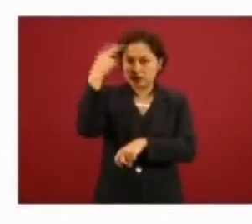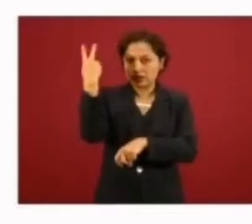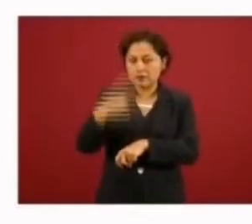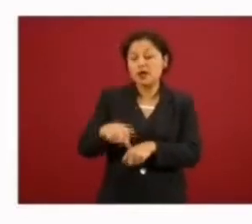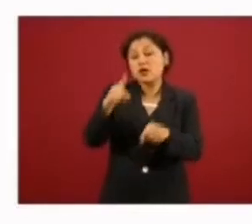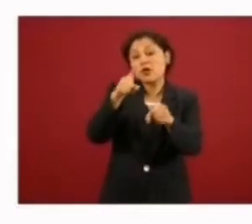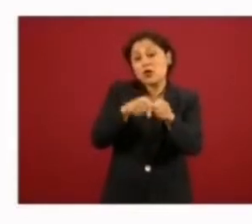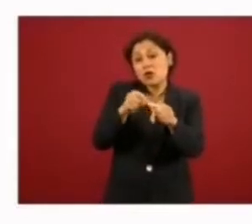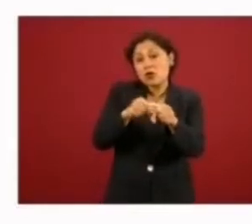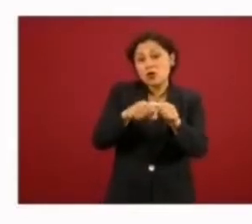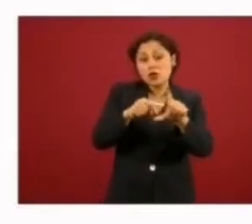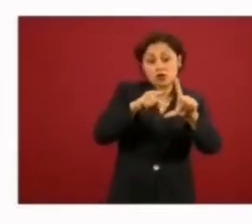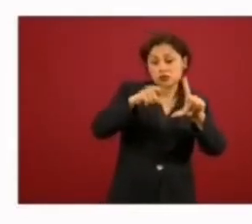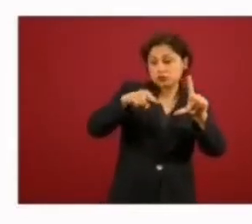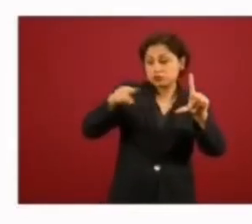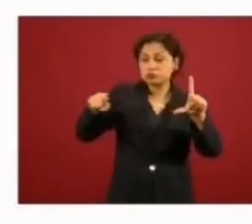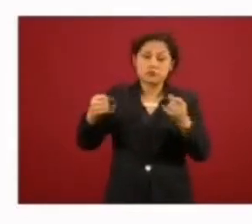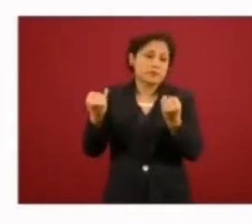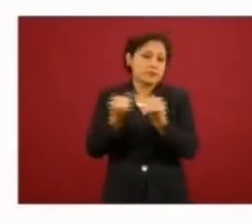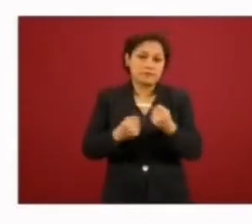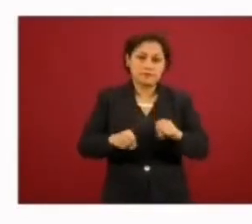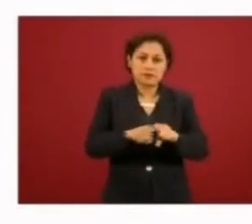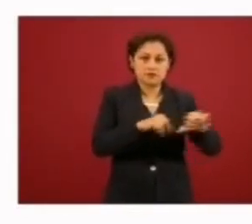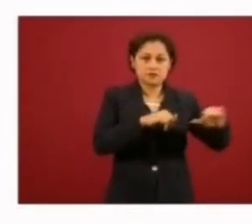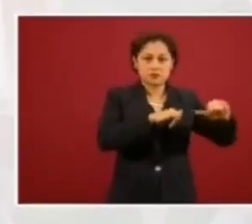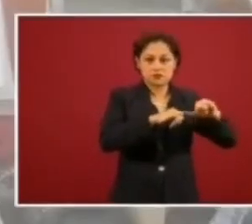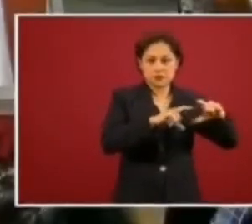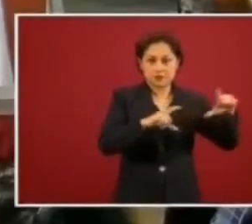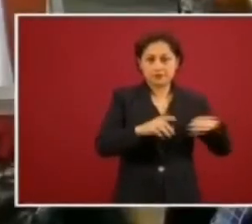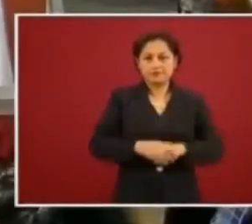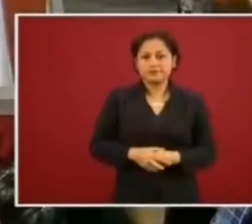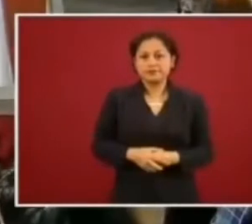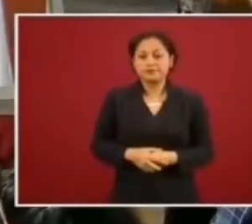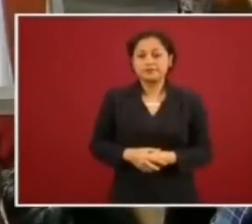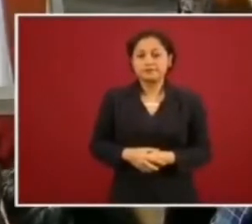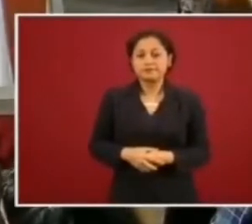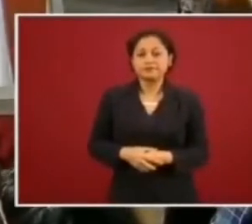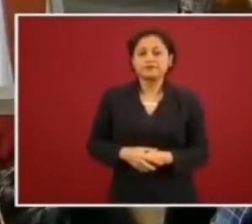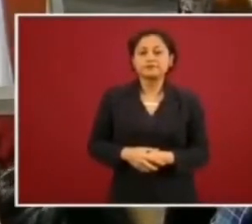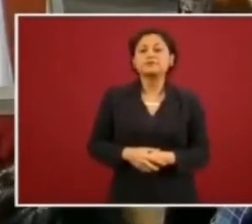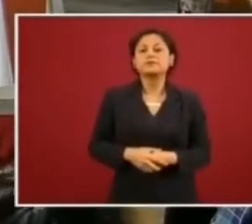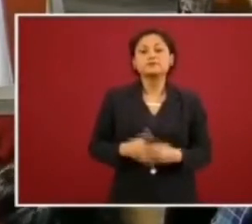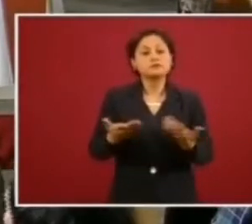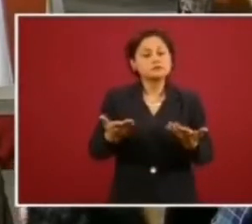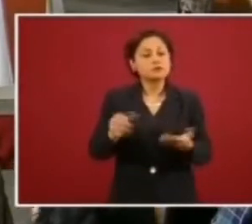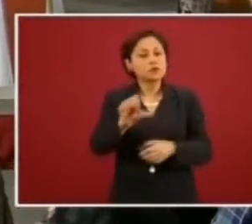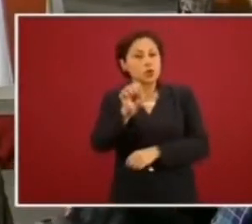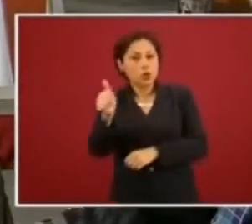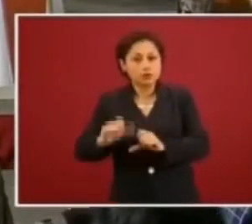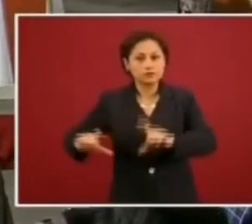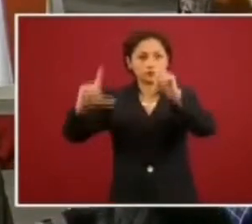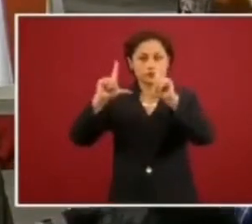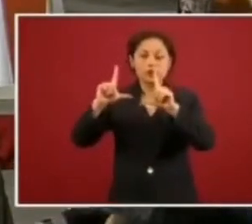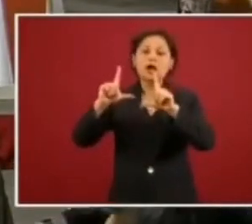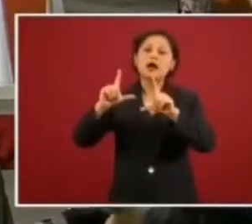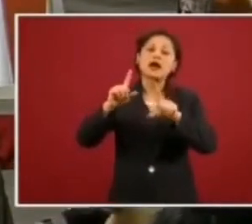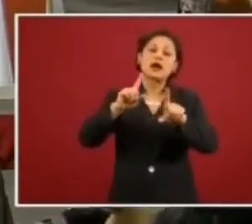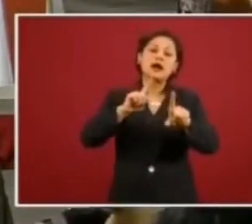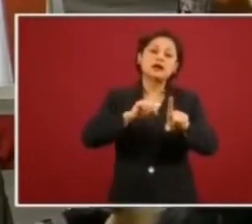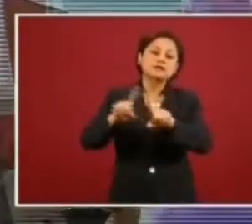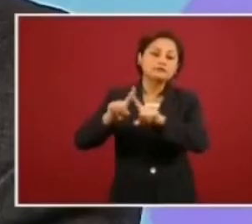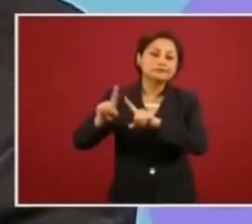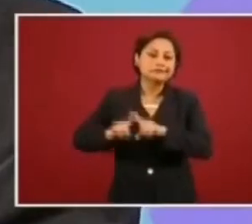que en el mapa originalmente presentado. La siguiente. La distribución de edad es una característica que también